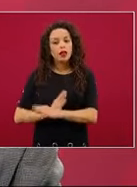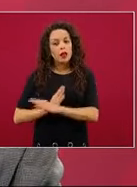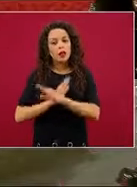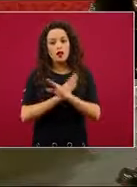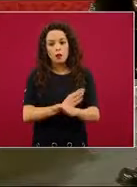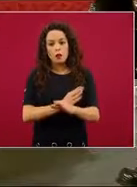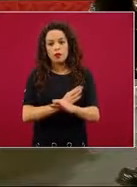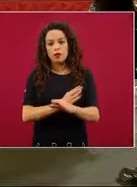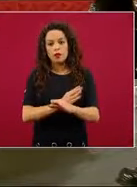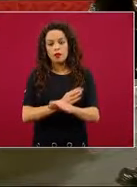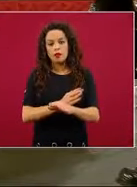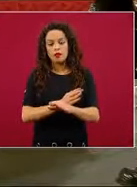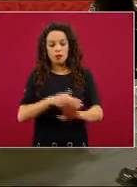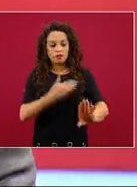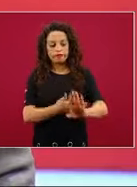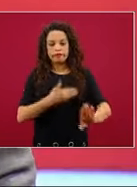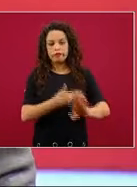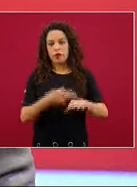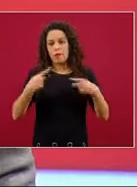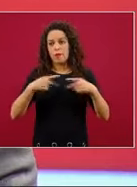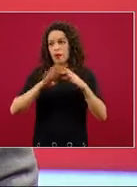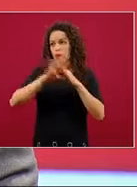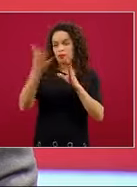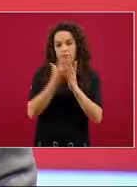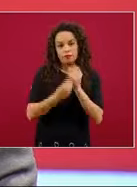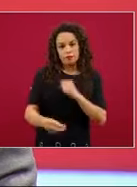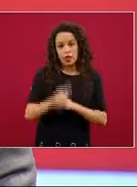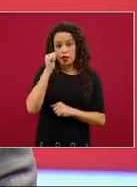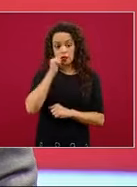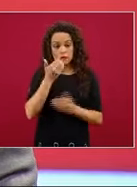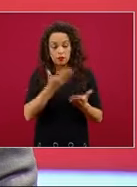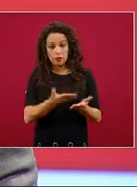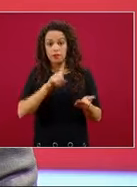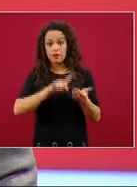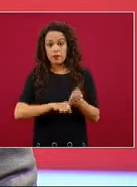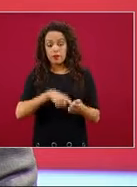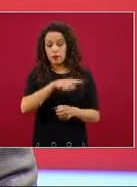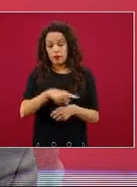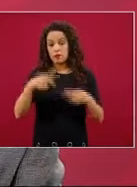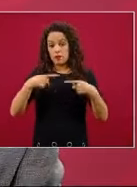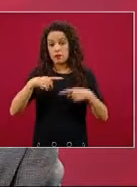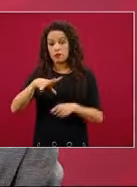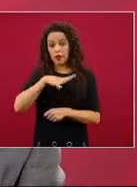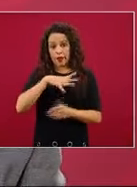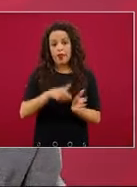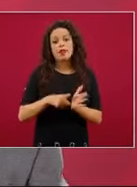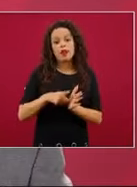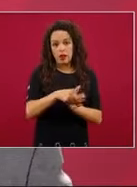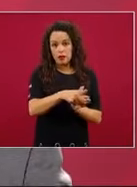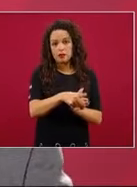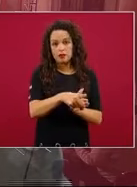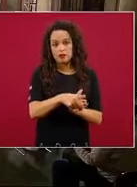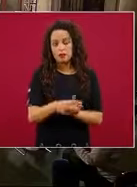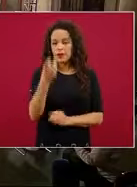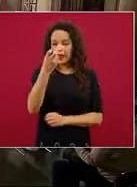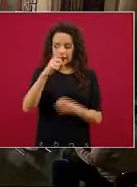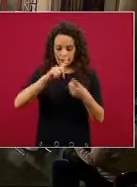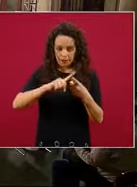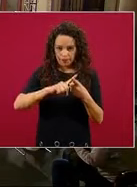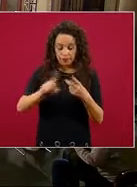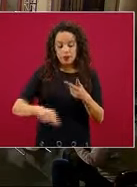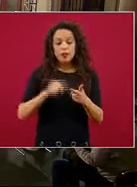las personas migrantes y las considera siempre como personas sujetas de derechos. Ese era lo primero.